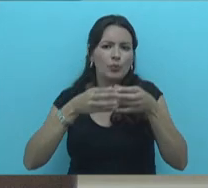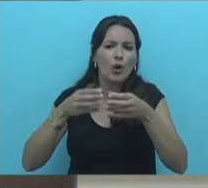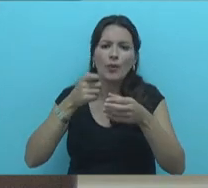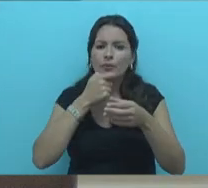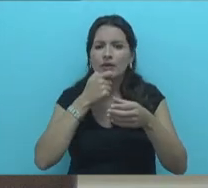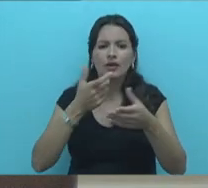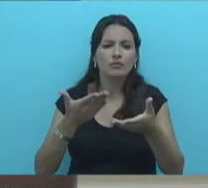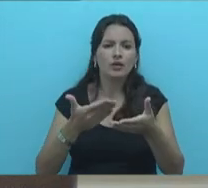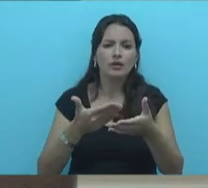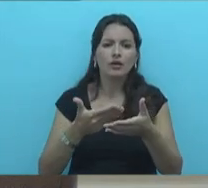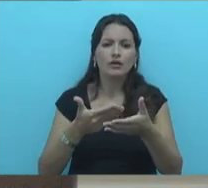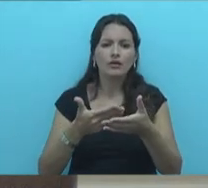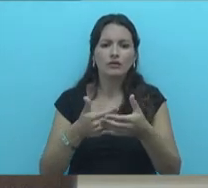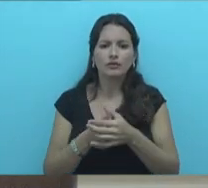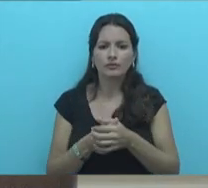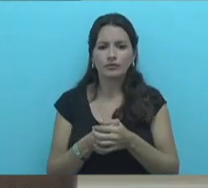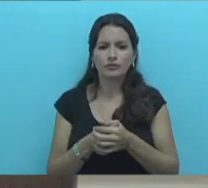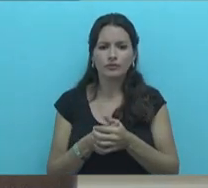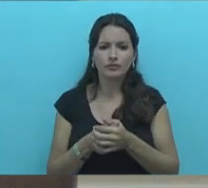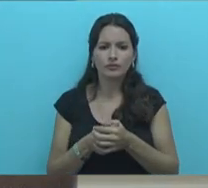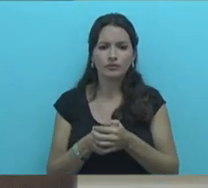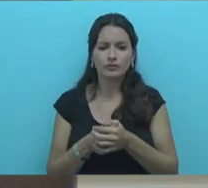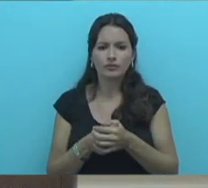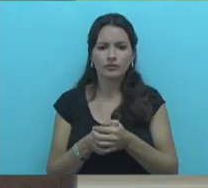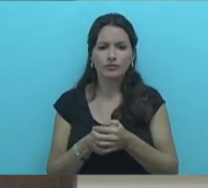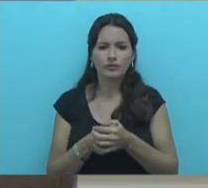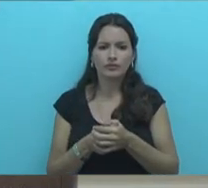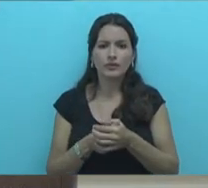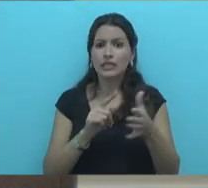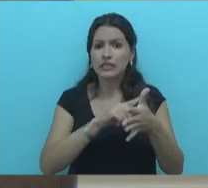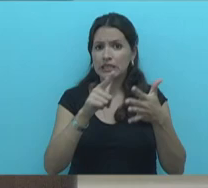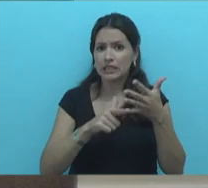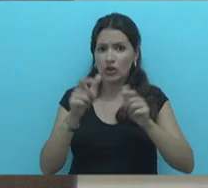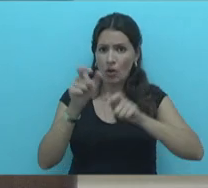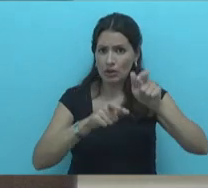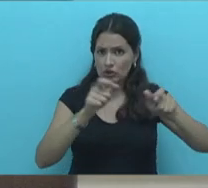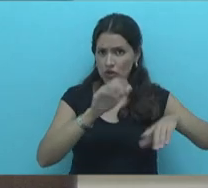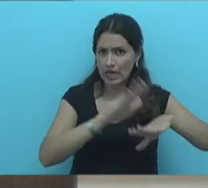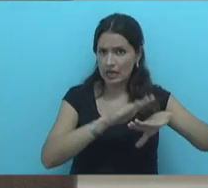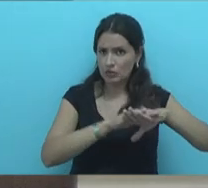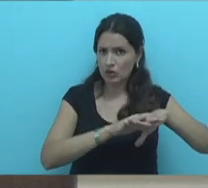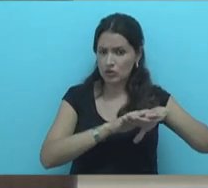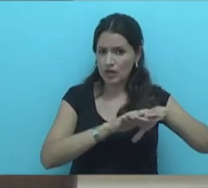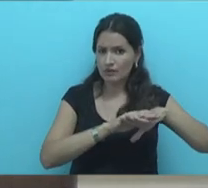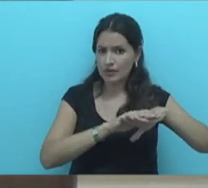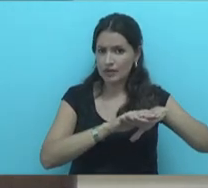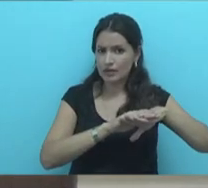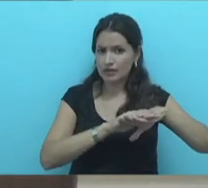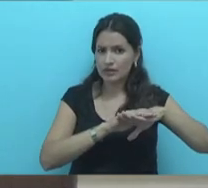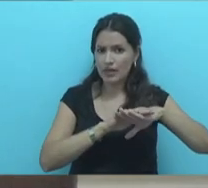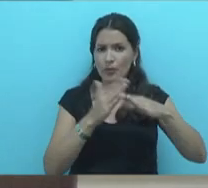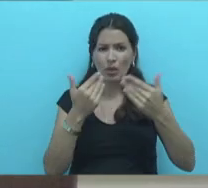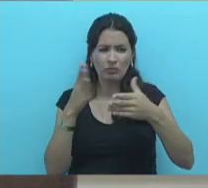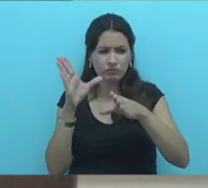como la que hay detrás del caso de Paula, donde hay 5 imputados y que han hecho esta trama perversa de que haga que